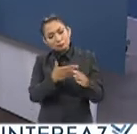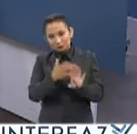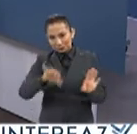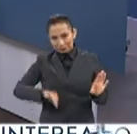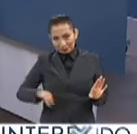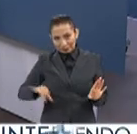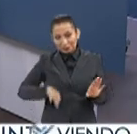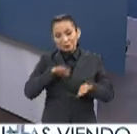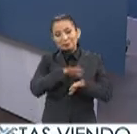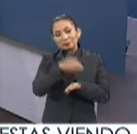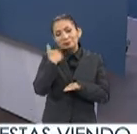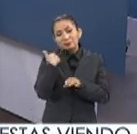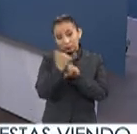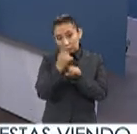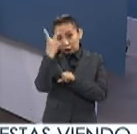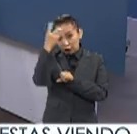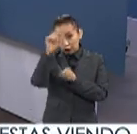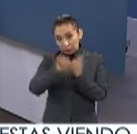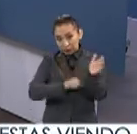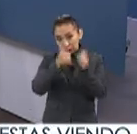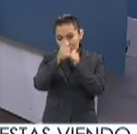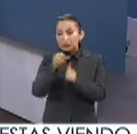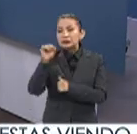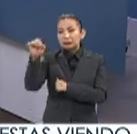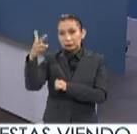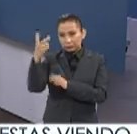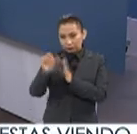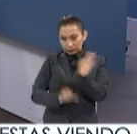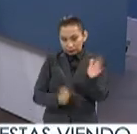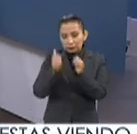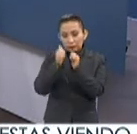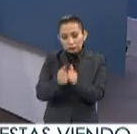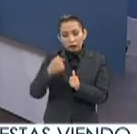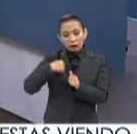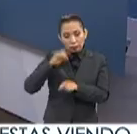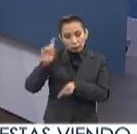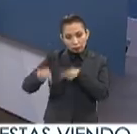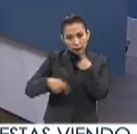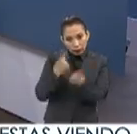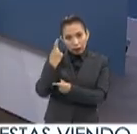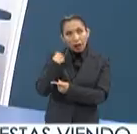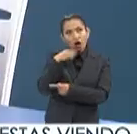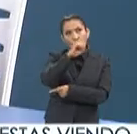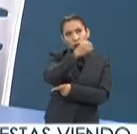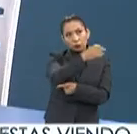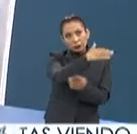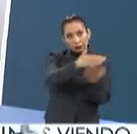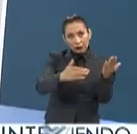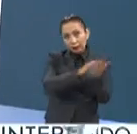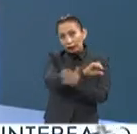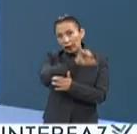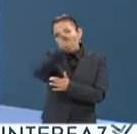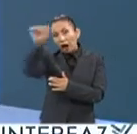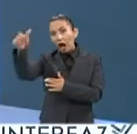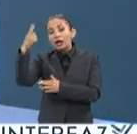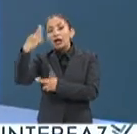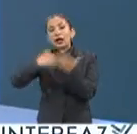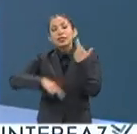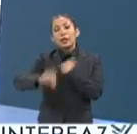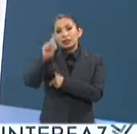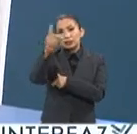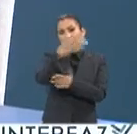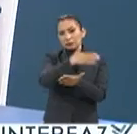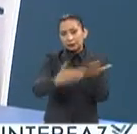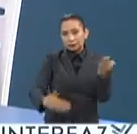muy interesante sobre este estudio. Estuviste 2 meses, ¿no? Sí, 2 meses. Me fui a mediados de octubre y regresé a mediados de